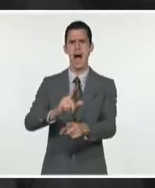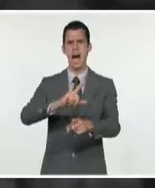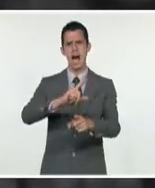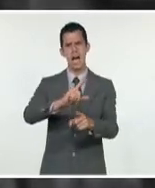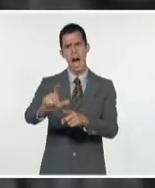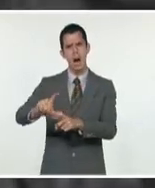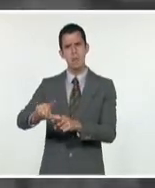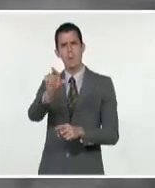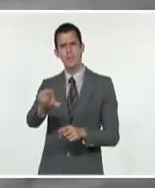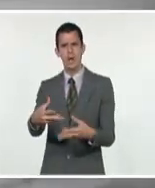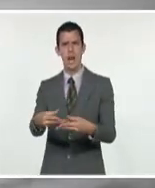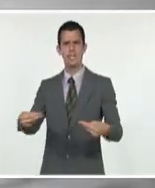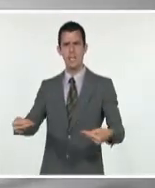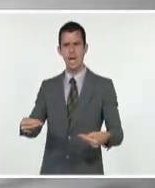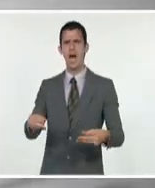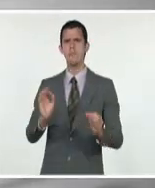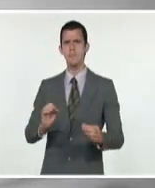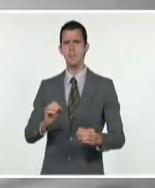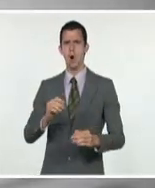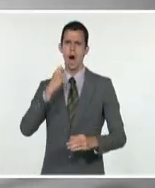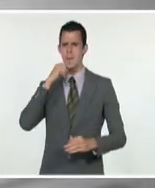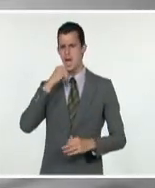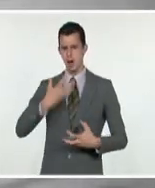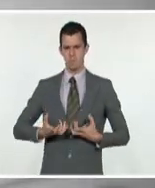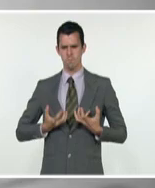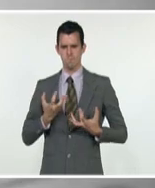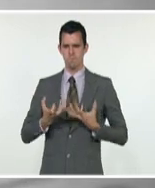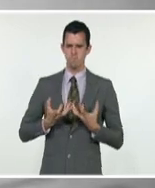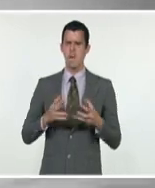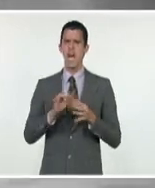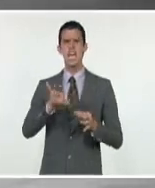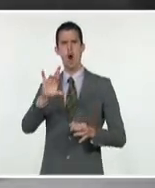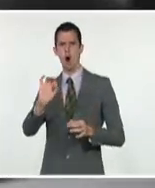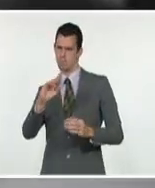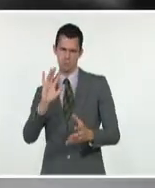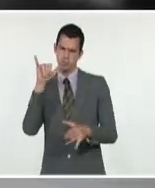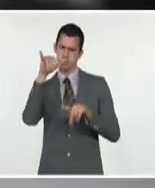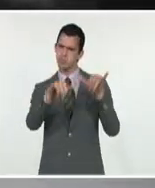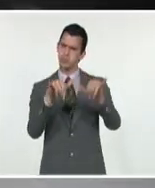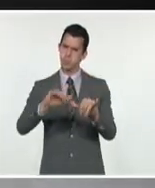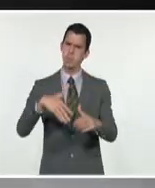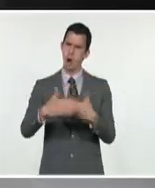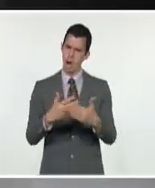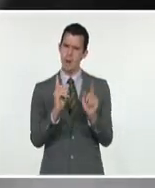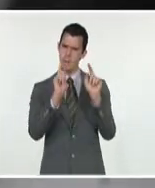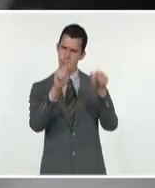inmediatamente la invasión de Girón. Esperanza Castellanos Cabreja, Sistema Informativo de la Televisión Cubana.